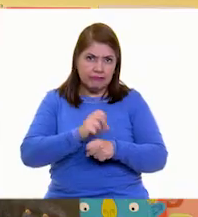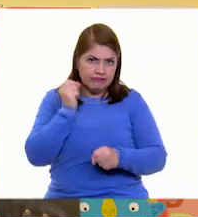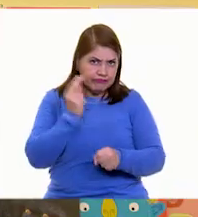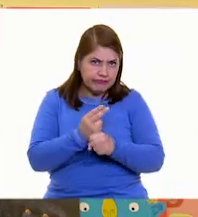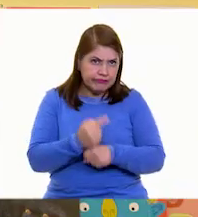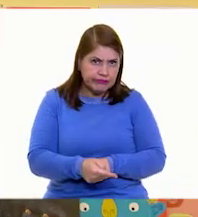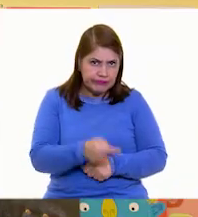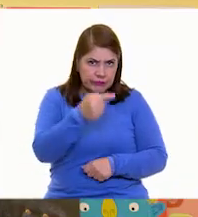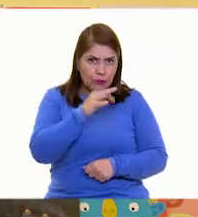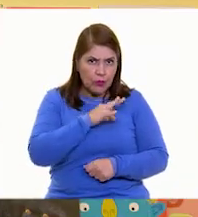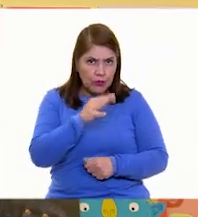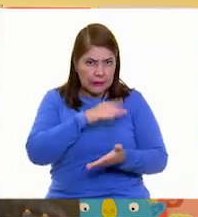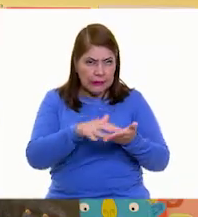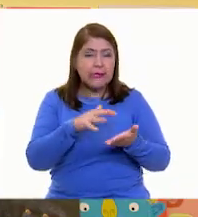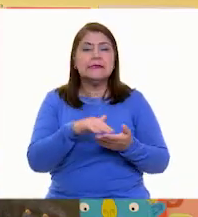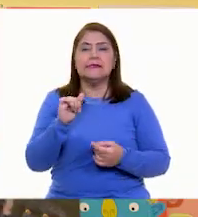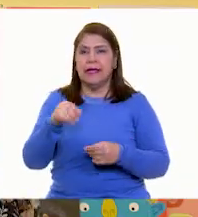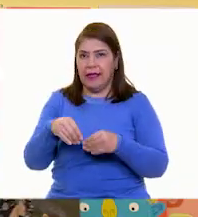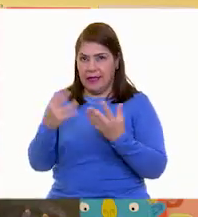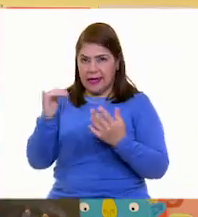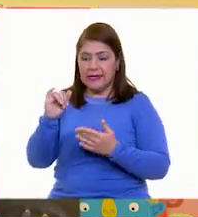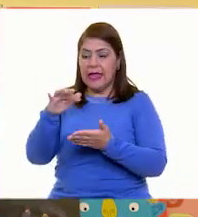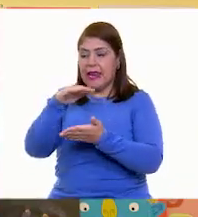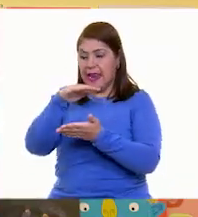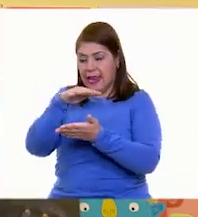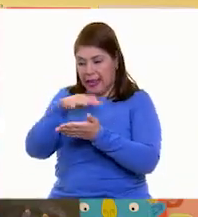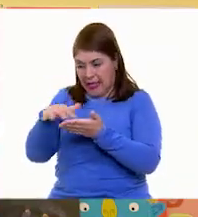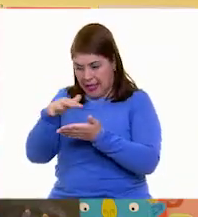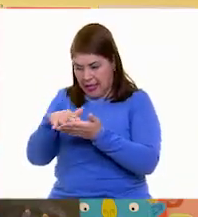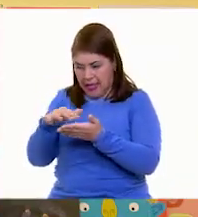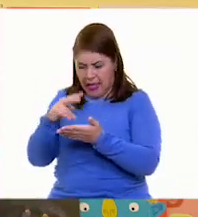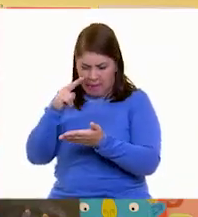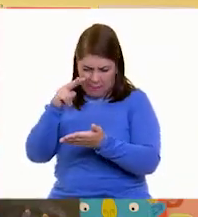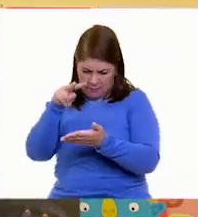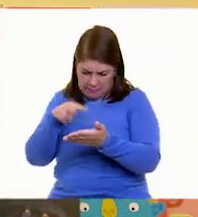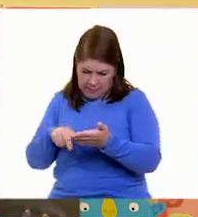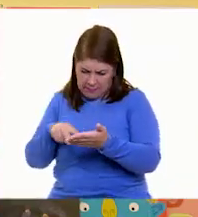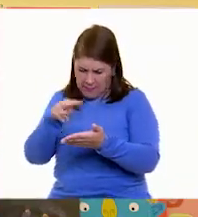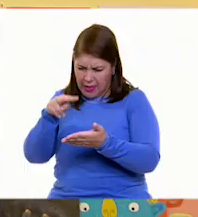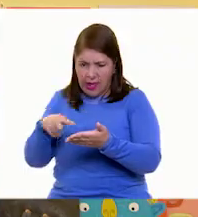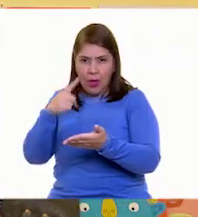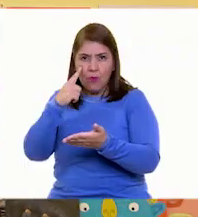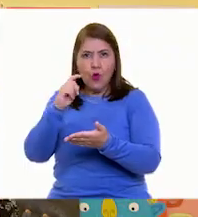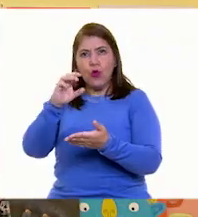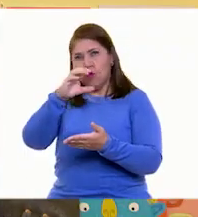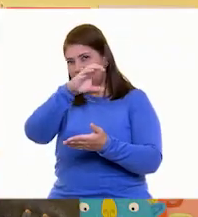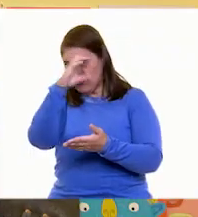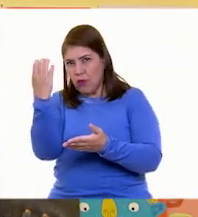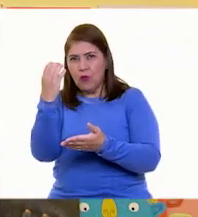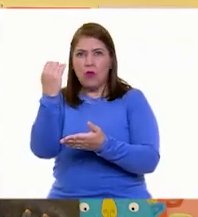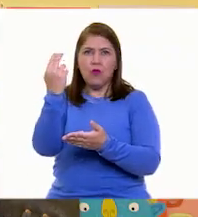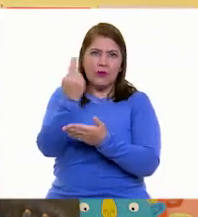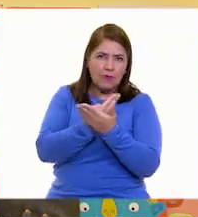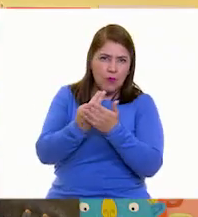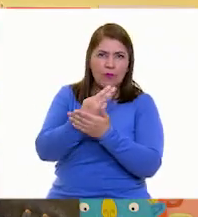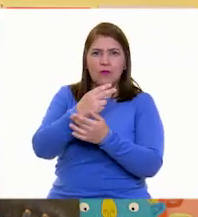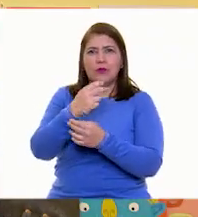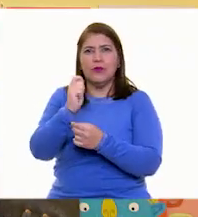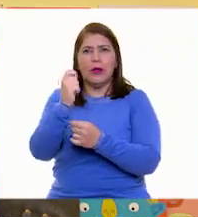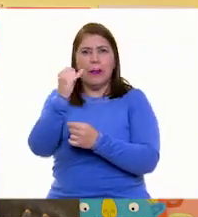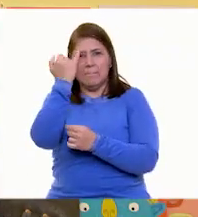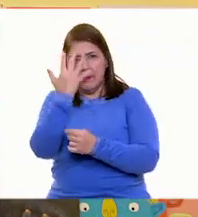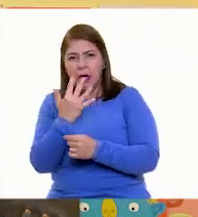¡Claro que sí! Leen las imágenes y leen nuestros relatos antes de leer las palabras